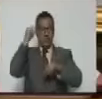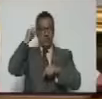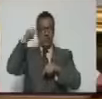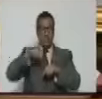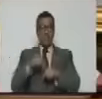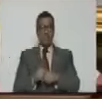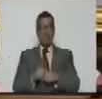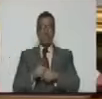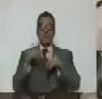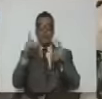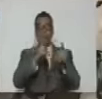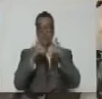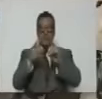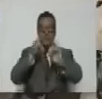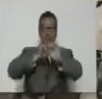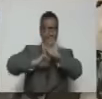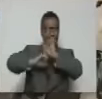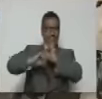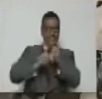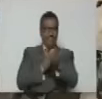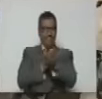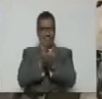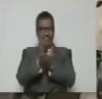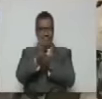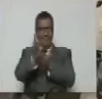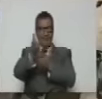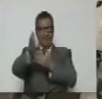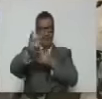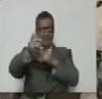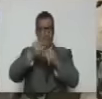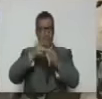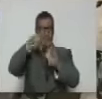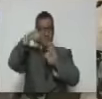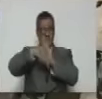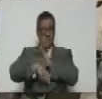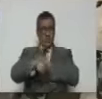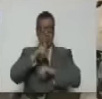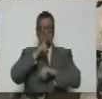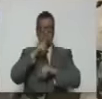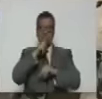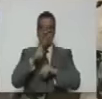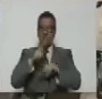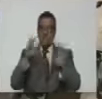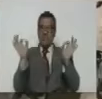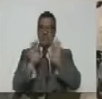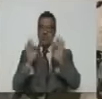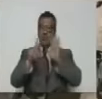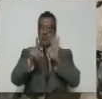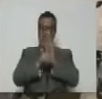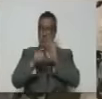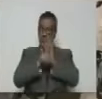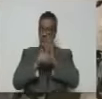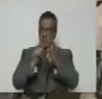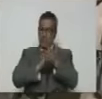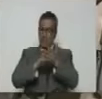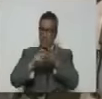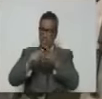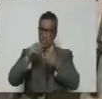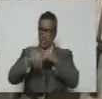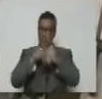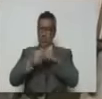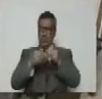secretaria. Debate para repudiar la continuación y recrudecimiento de las ilegales, ilegítimas y criminales medidas